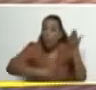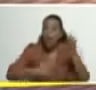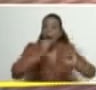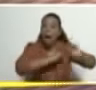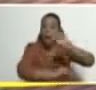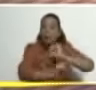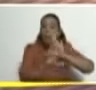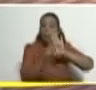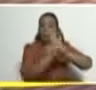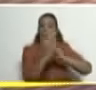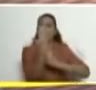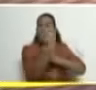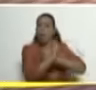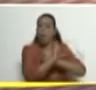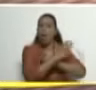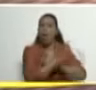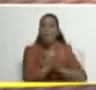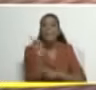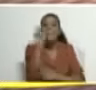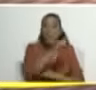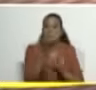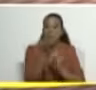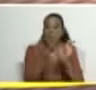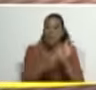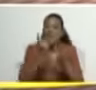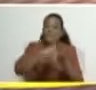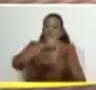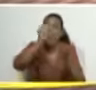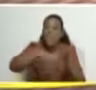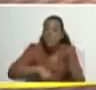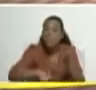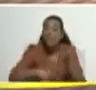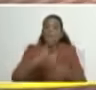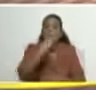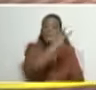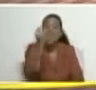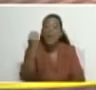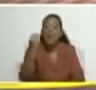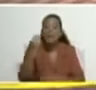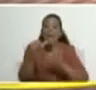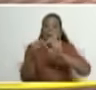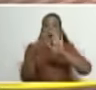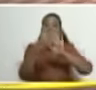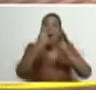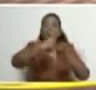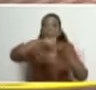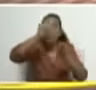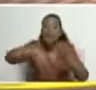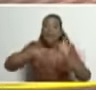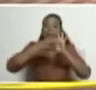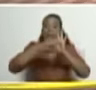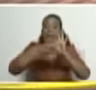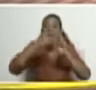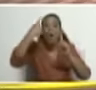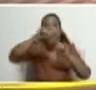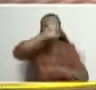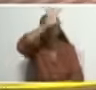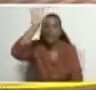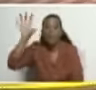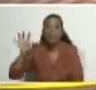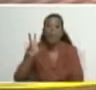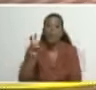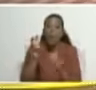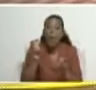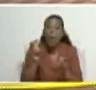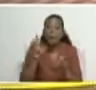antibloqueo, este mes de abril se están firmando 20 contratos de alianza estratégica con 20